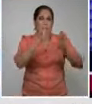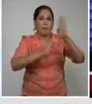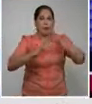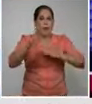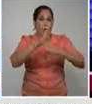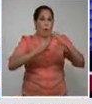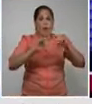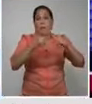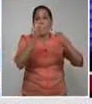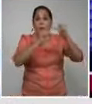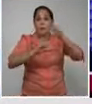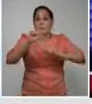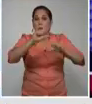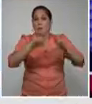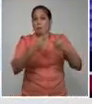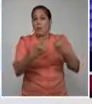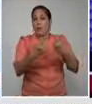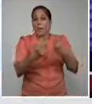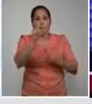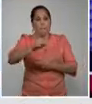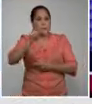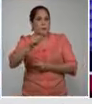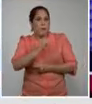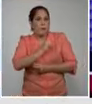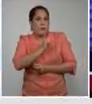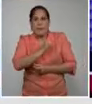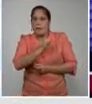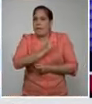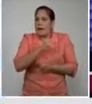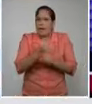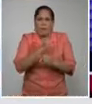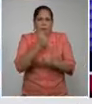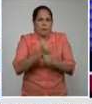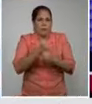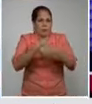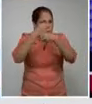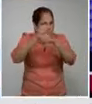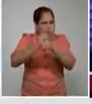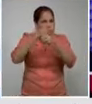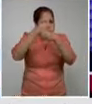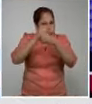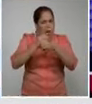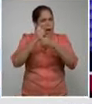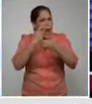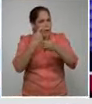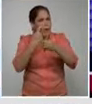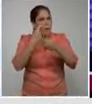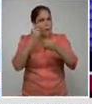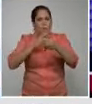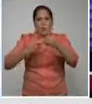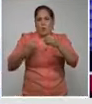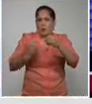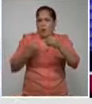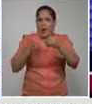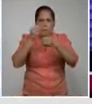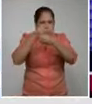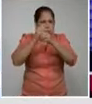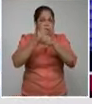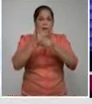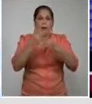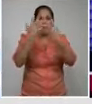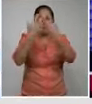este hervidero de personas queriendo hacer, pasan muchas horas en esos centros intentando luchar, intentando hacer vacunas, intentando